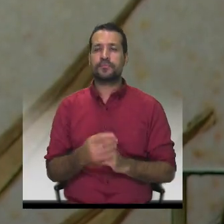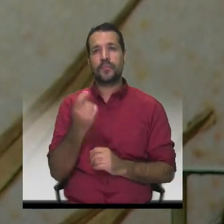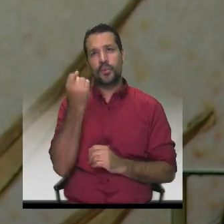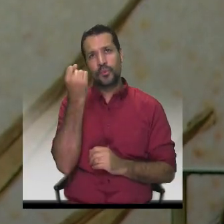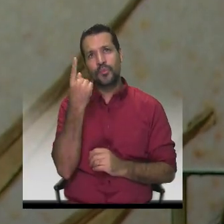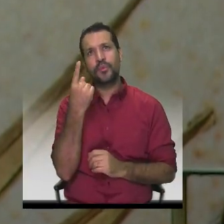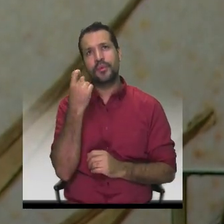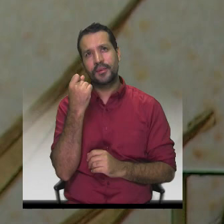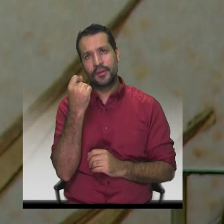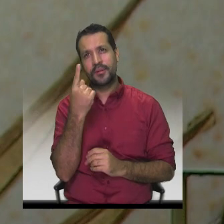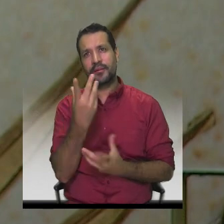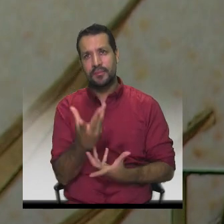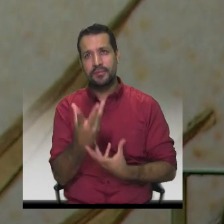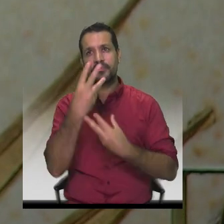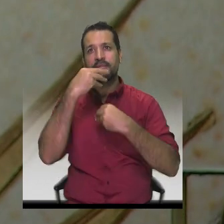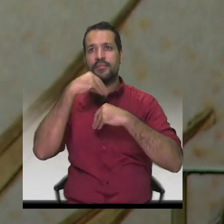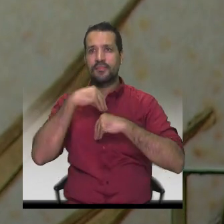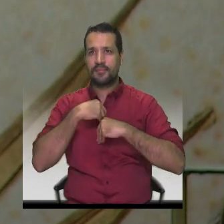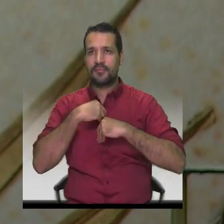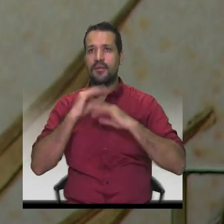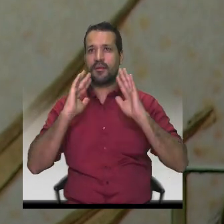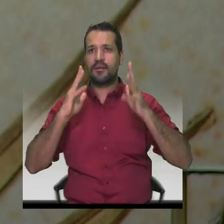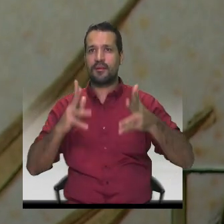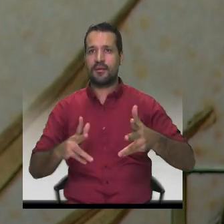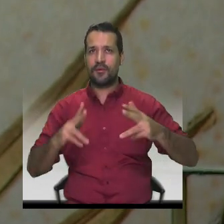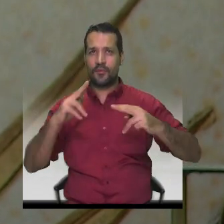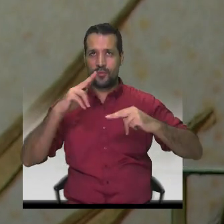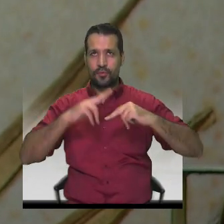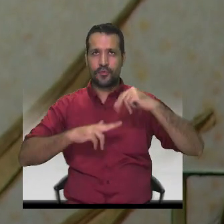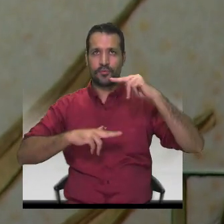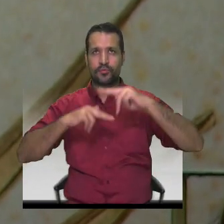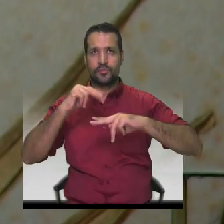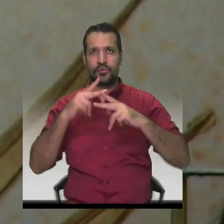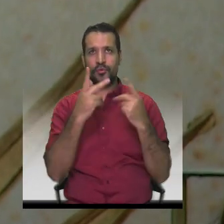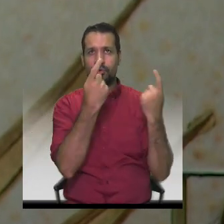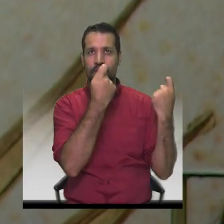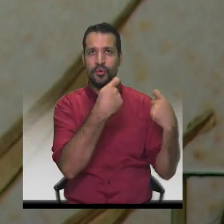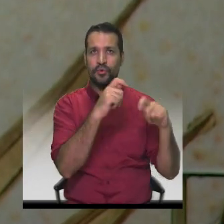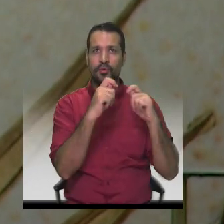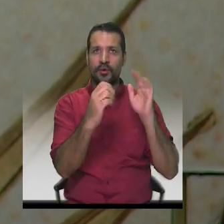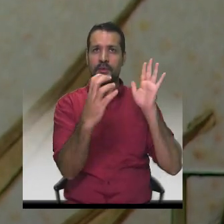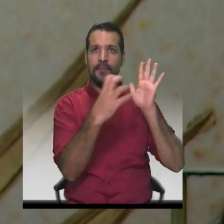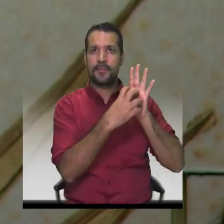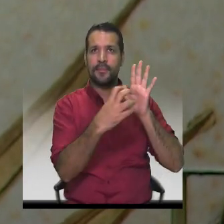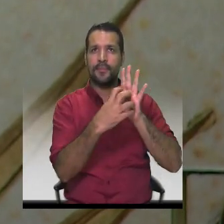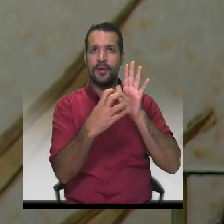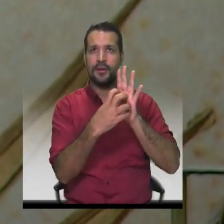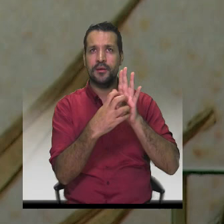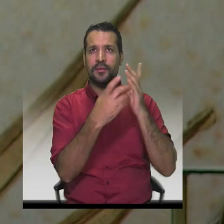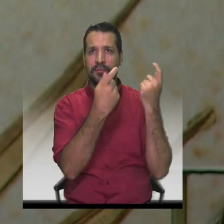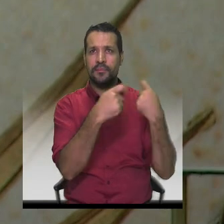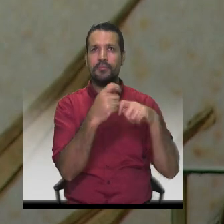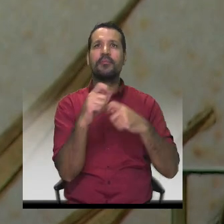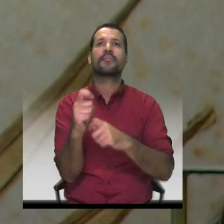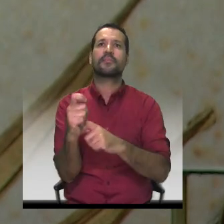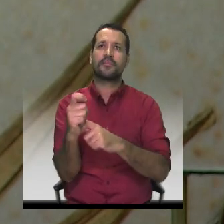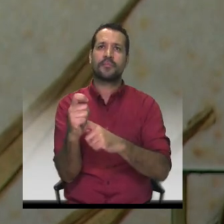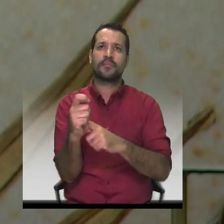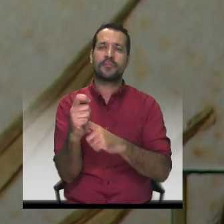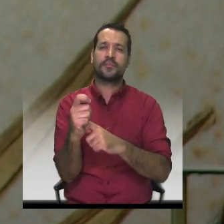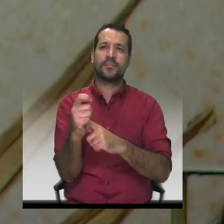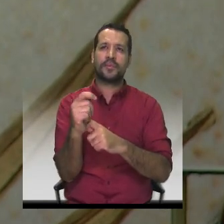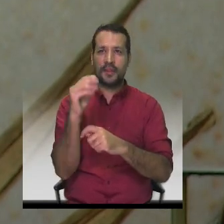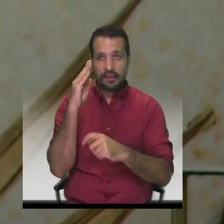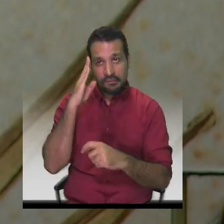comprendemos eso, podremos construir negocios, marcas e industrias mucho más hacia